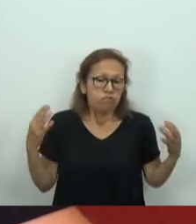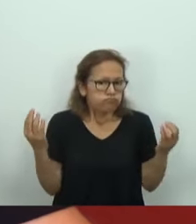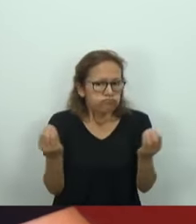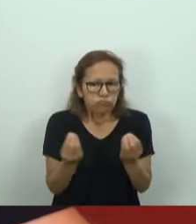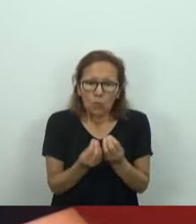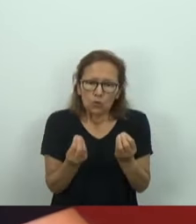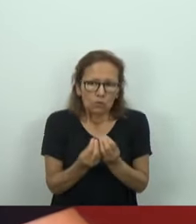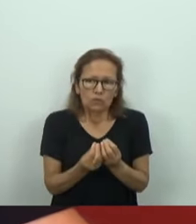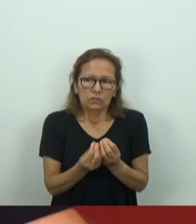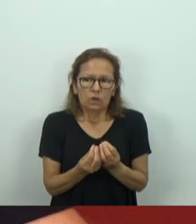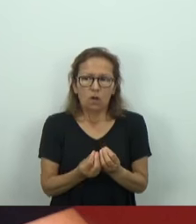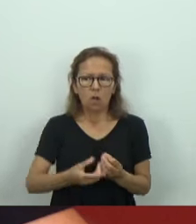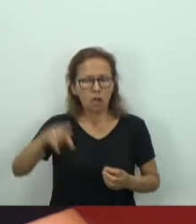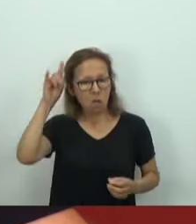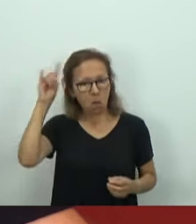demonios fuera.